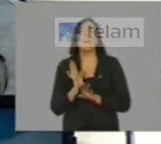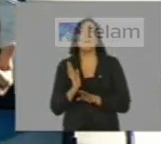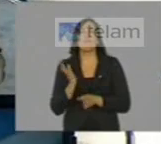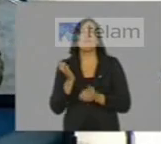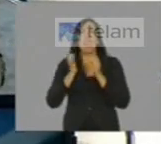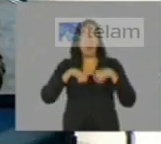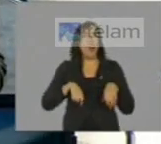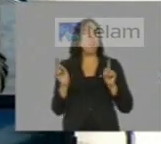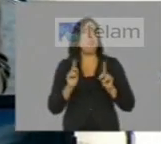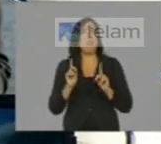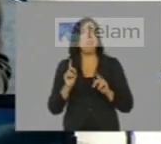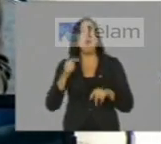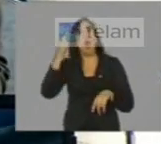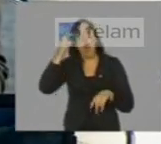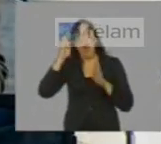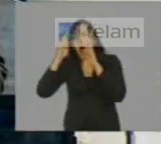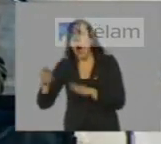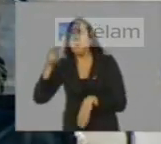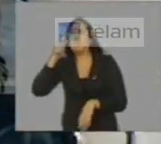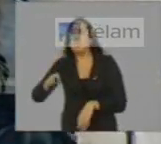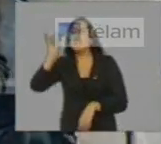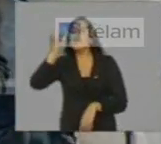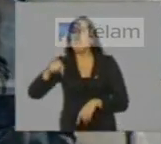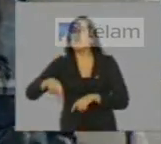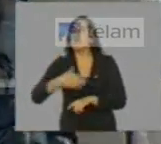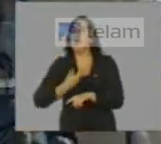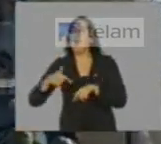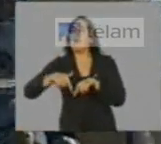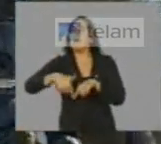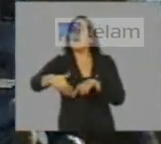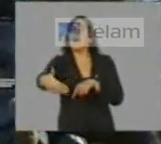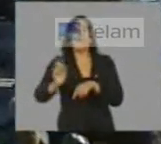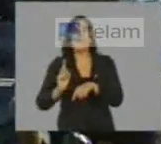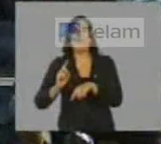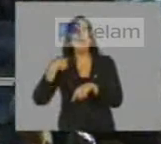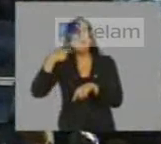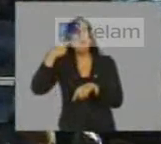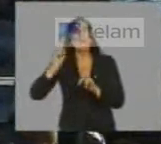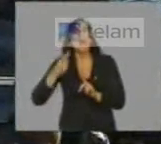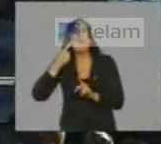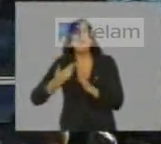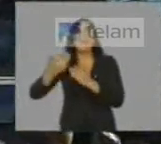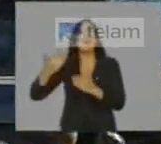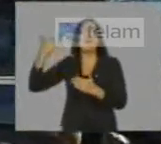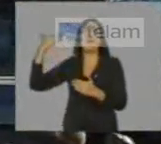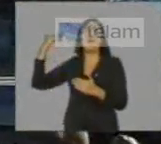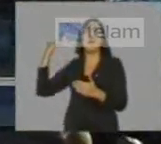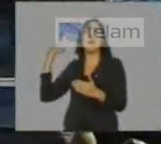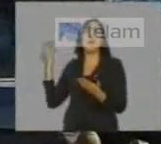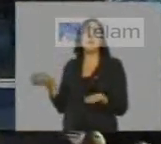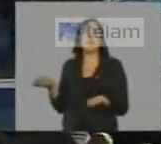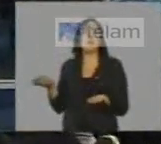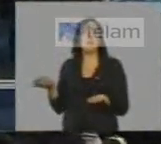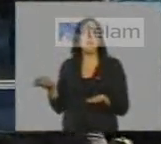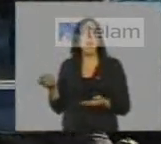sobre esta actualidad o sobre las autoridades actuales. Pero qué oportunidad se han perdido